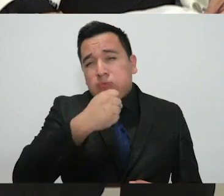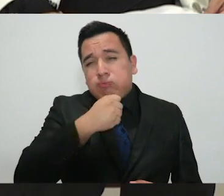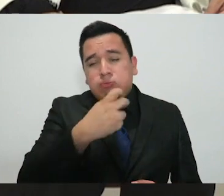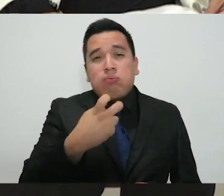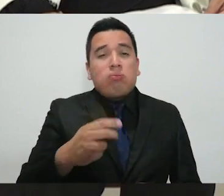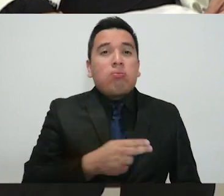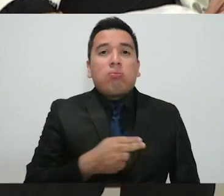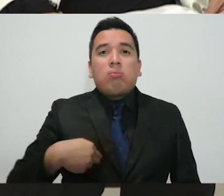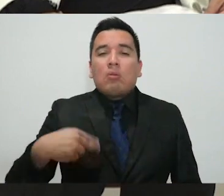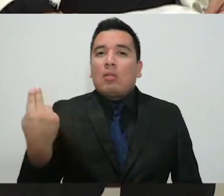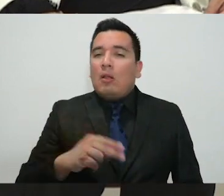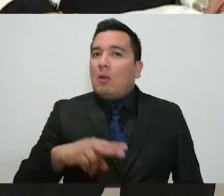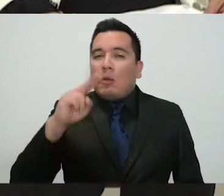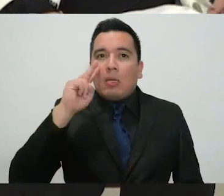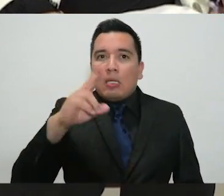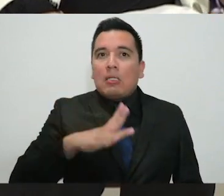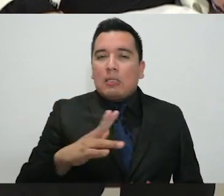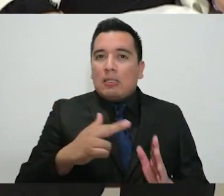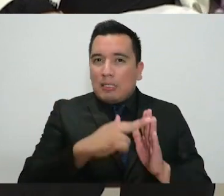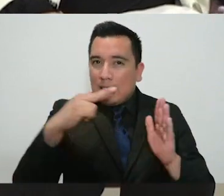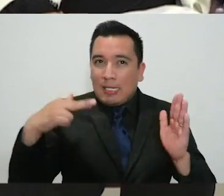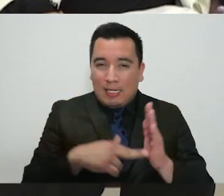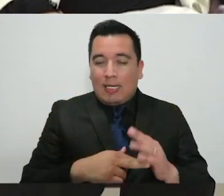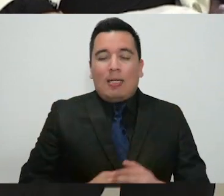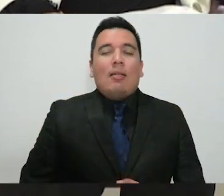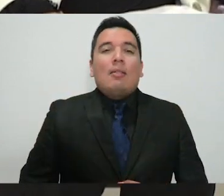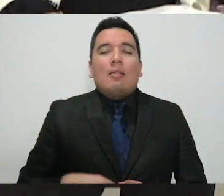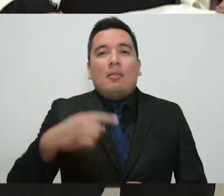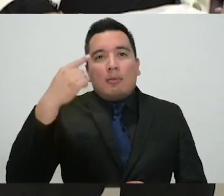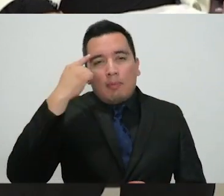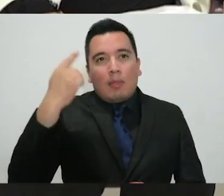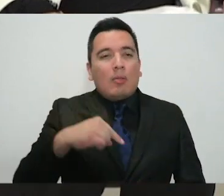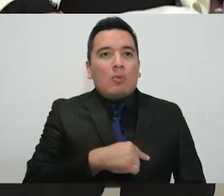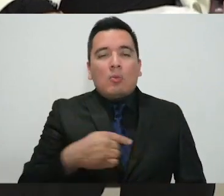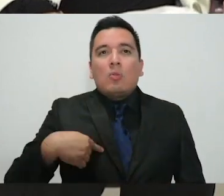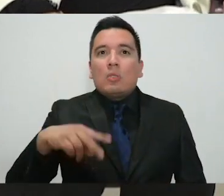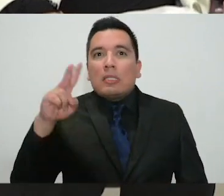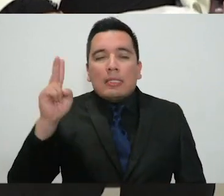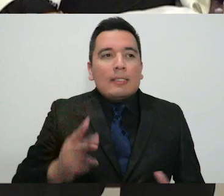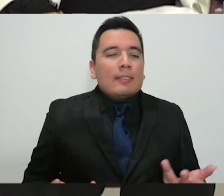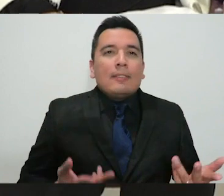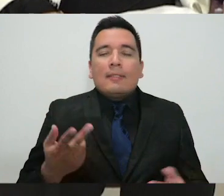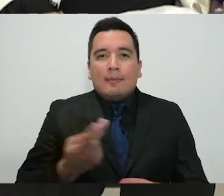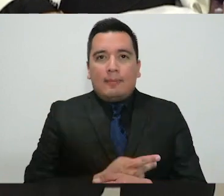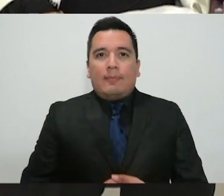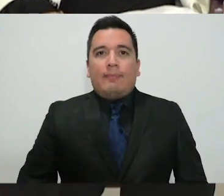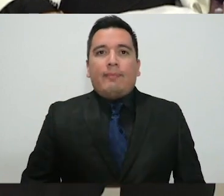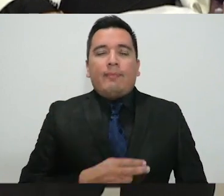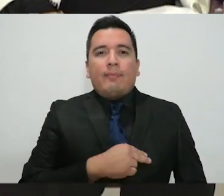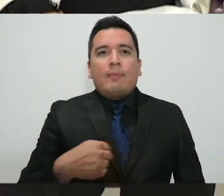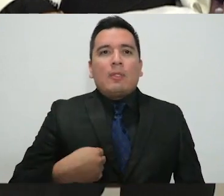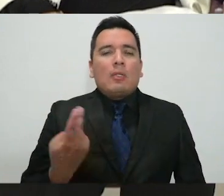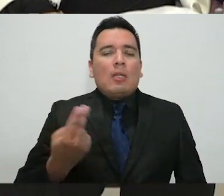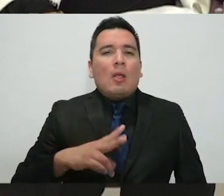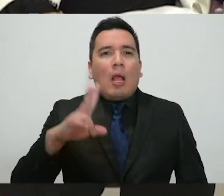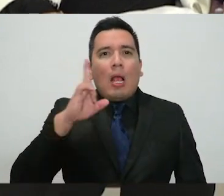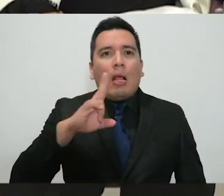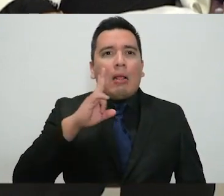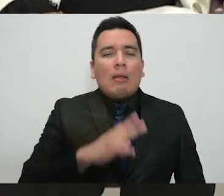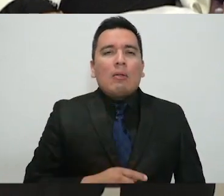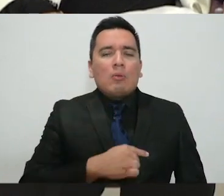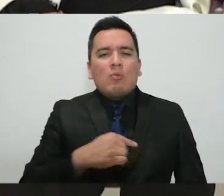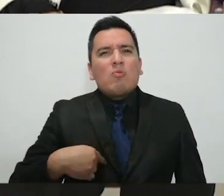algunas normas que se hagan cargo de esta realidad. Necesitamos entonces ver cómo impulsamos, ¿sí?,